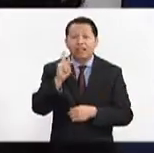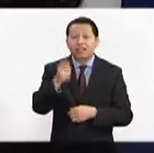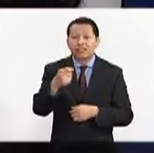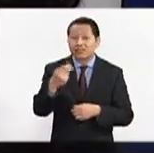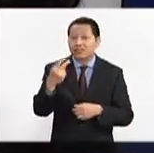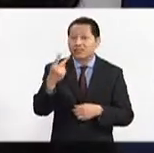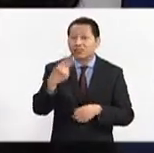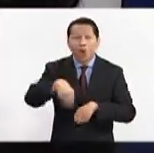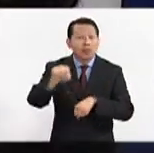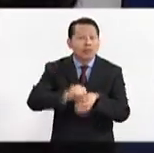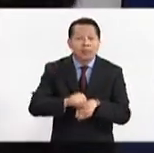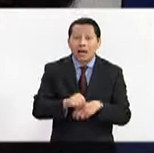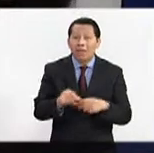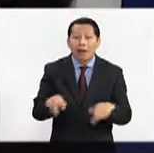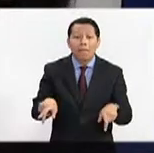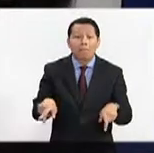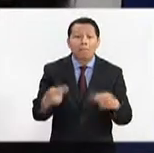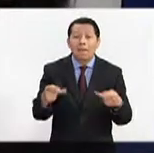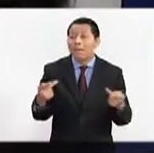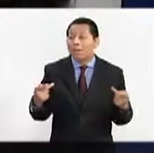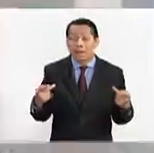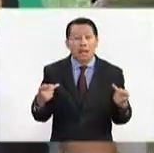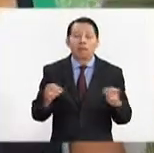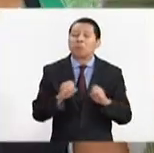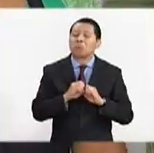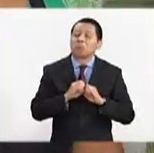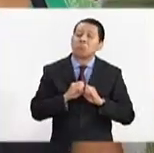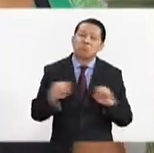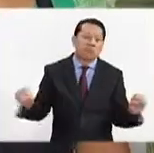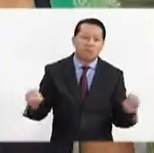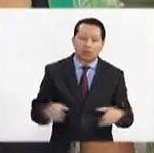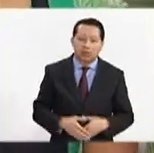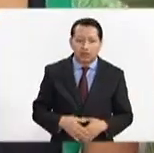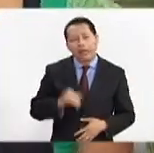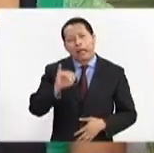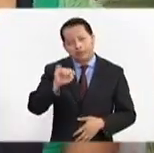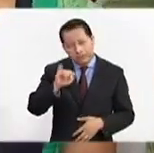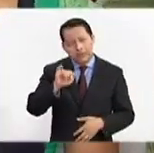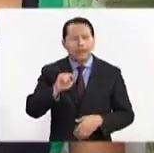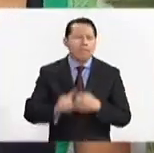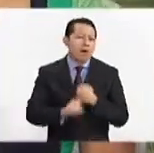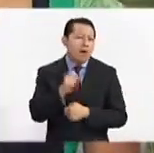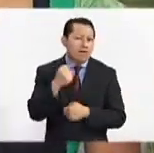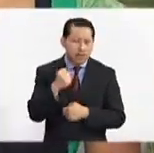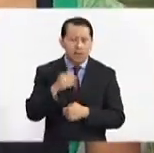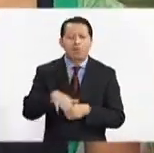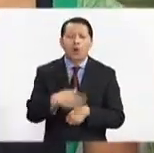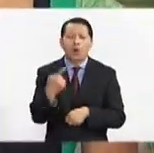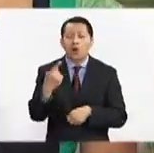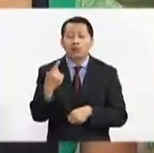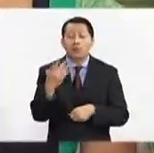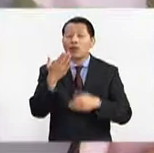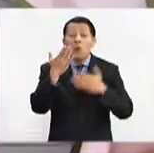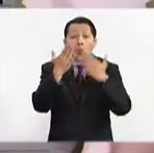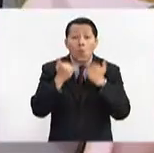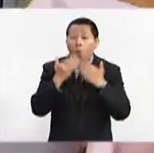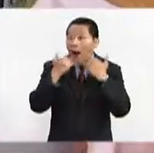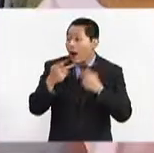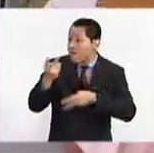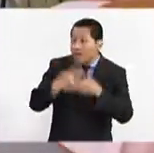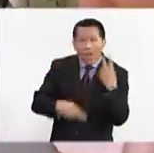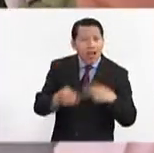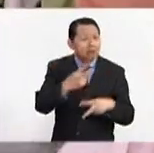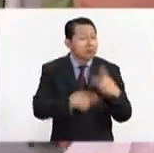semanas que prácticamente las ventas están en cero. Sí nos afectó mucho porque la verdad no hay clientes.